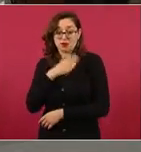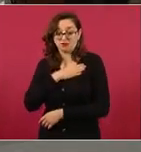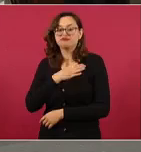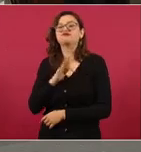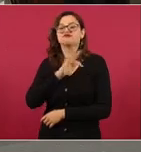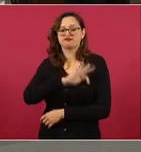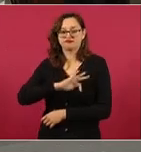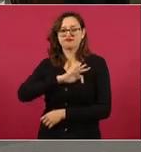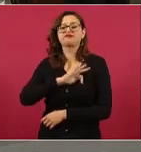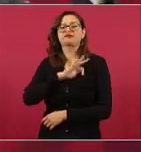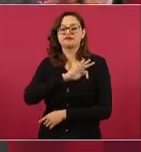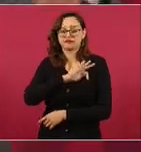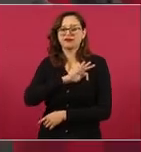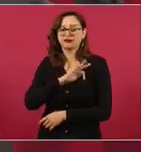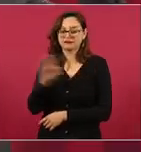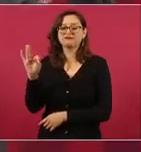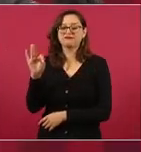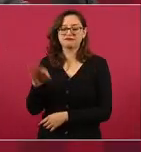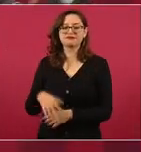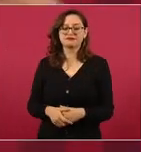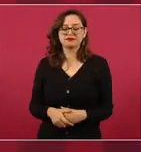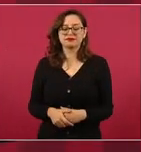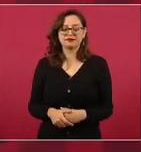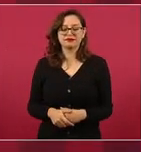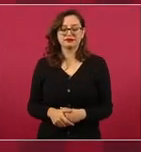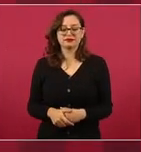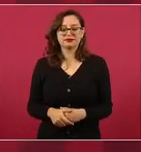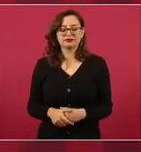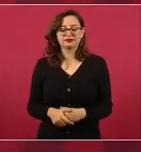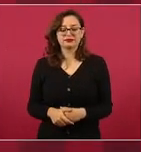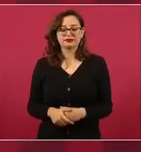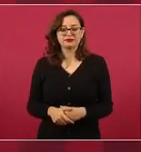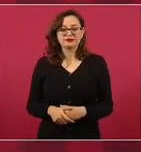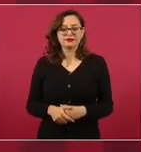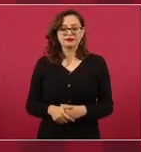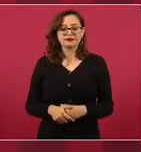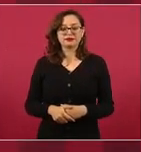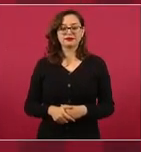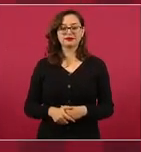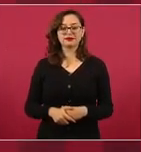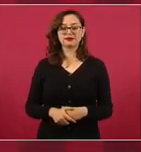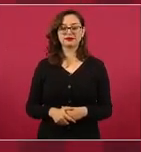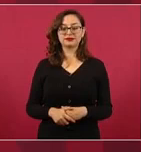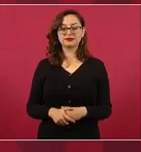Entonces, todo el que es